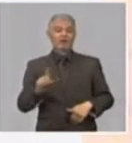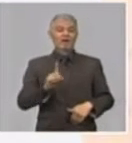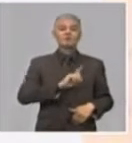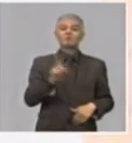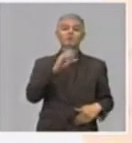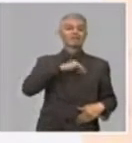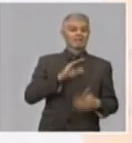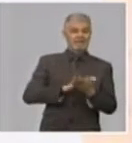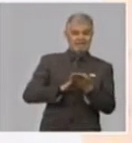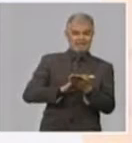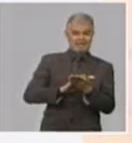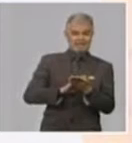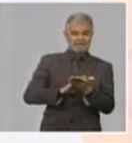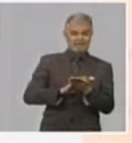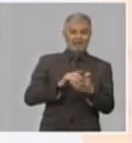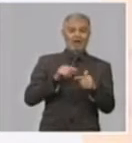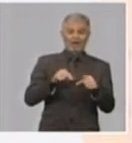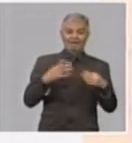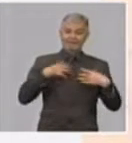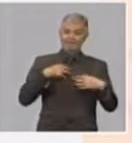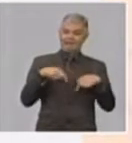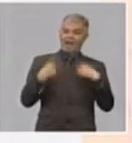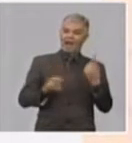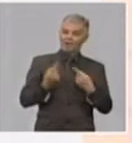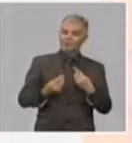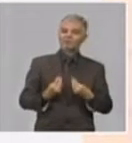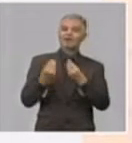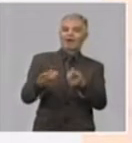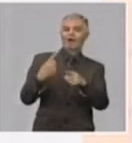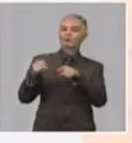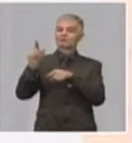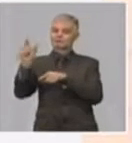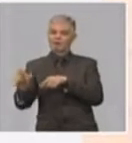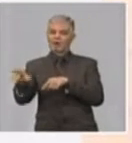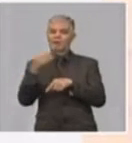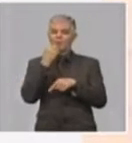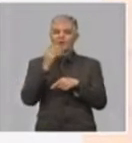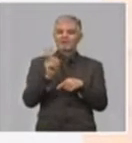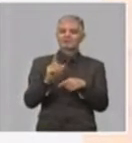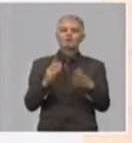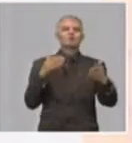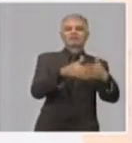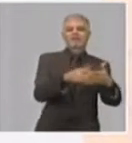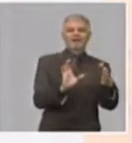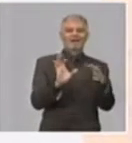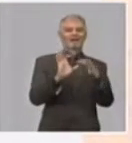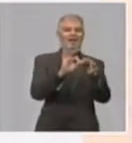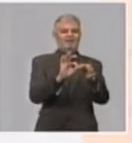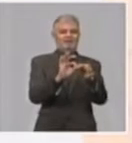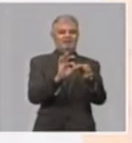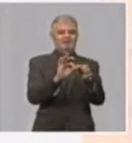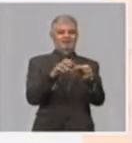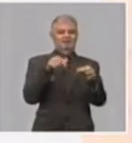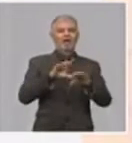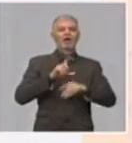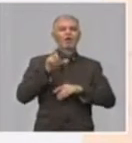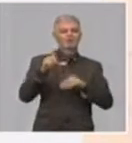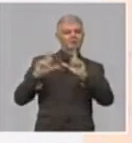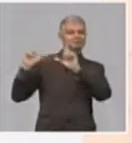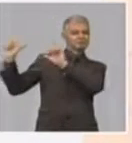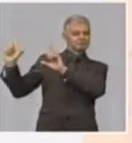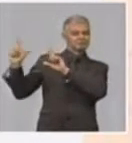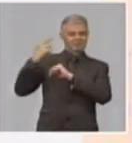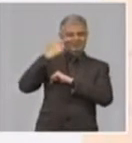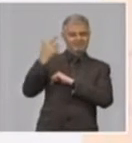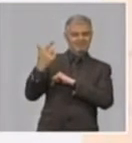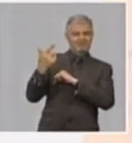enfermedad. Bien, y por lo tanto, en las estrategias que tenemos, ya sí queda una diapositiva más para ilustrar gráficamente